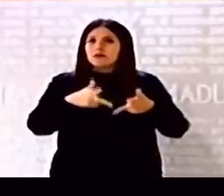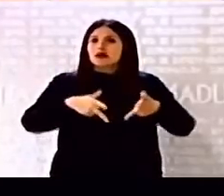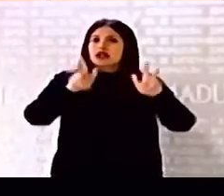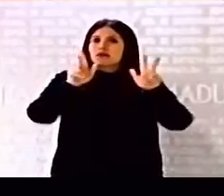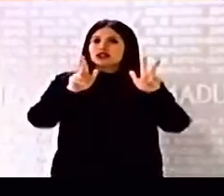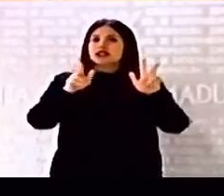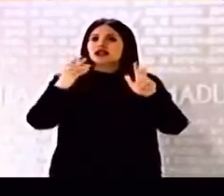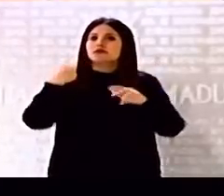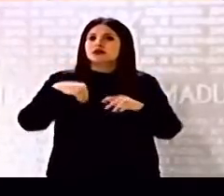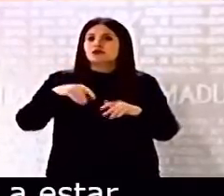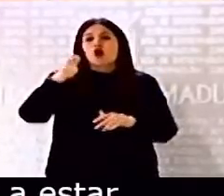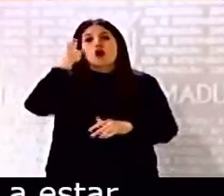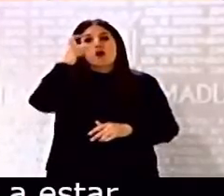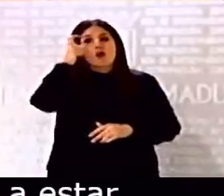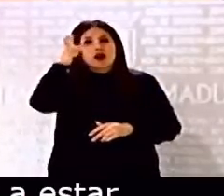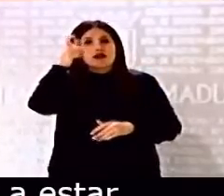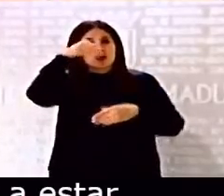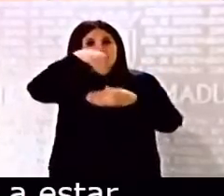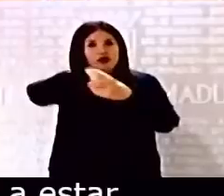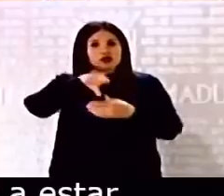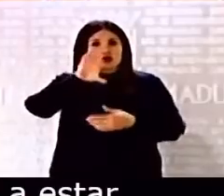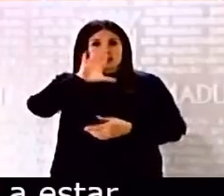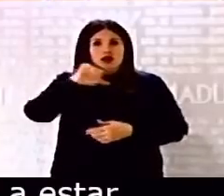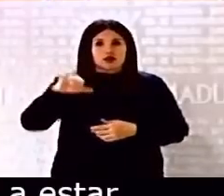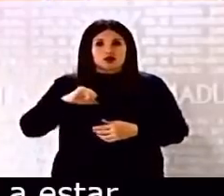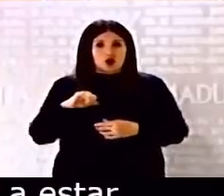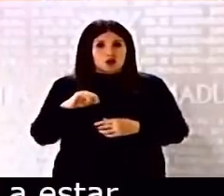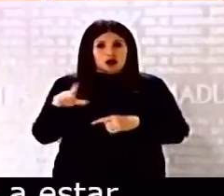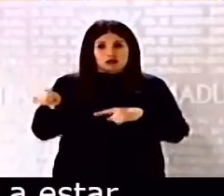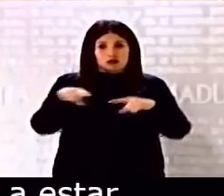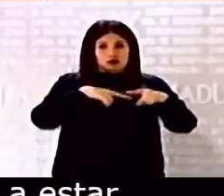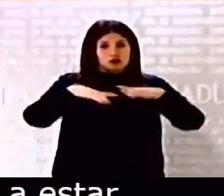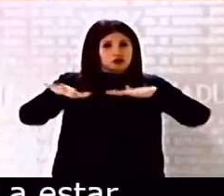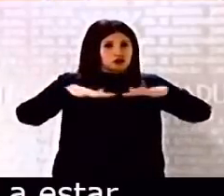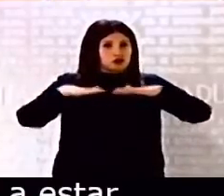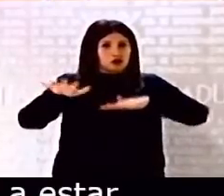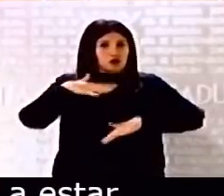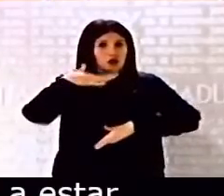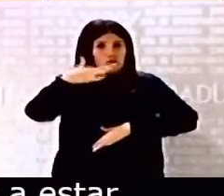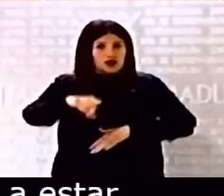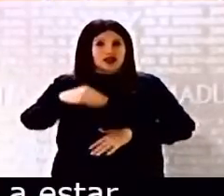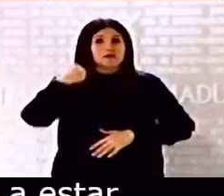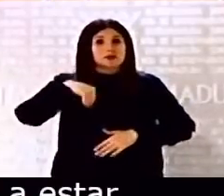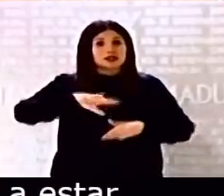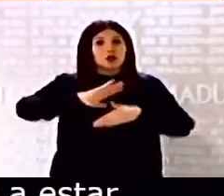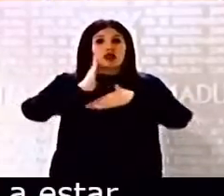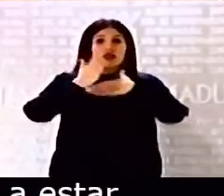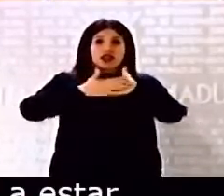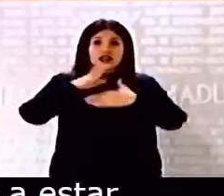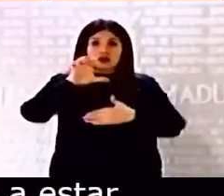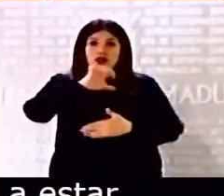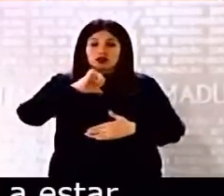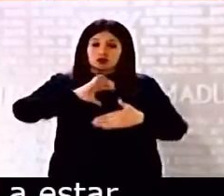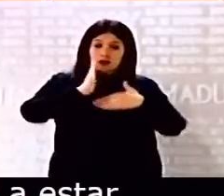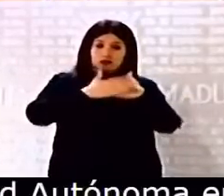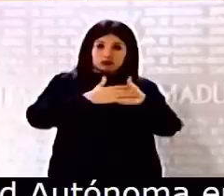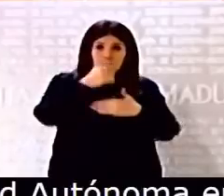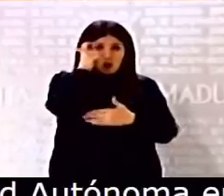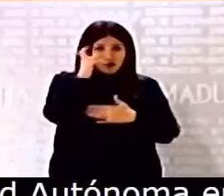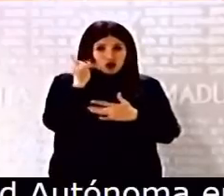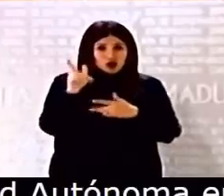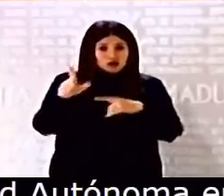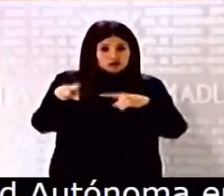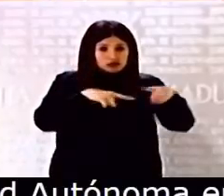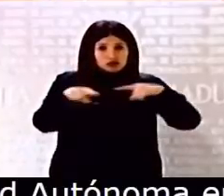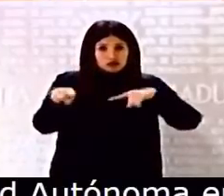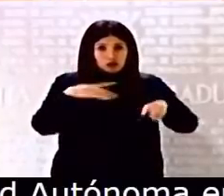circulación entre los municipios de dentro de la comunidad autónoma en los días en los que ese cierre perimetral va a estar vigente.